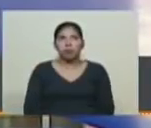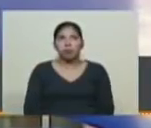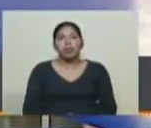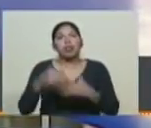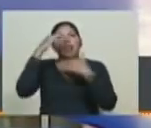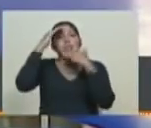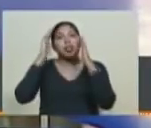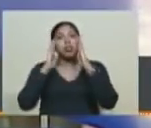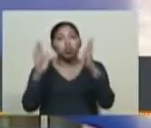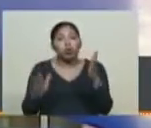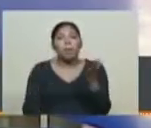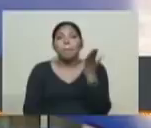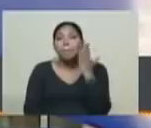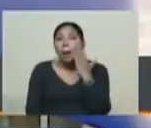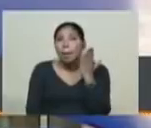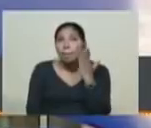madres,